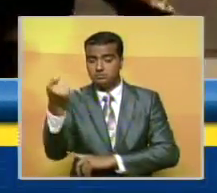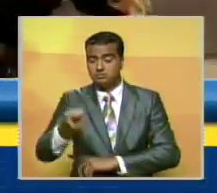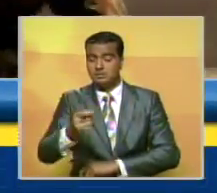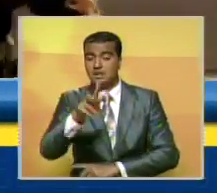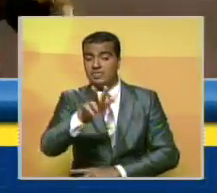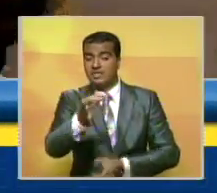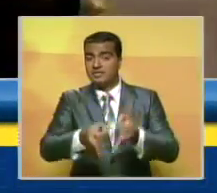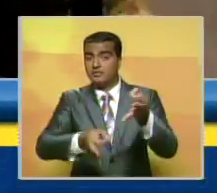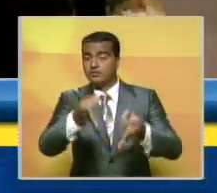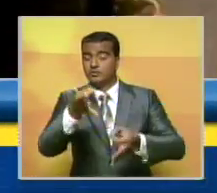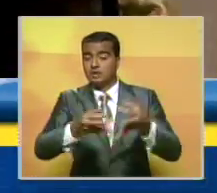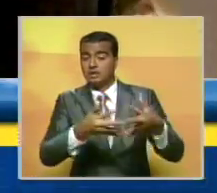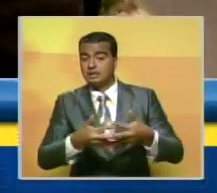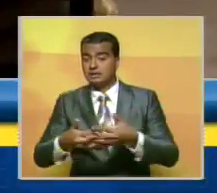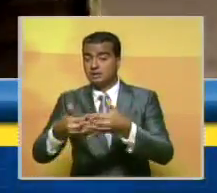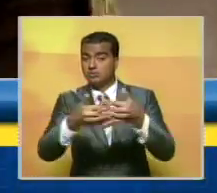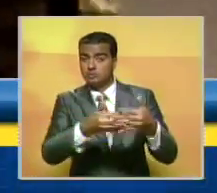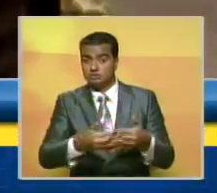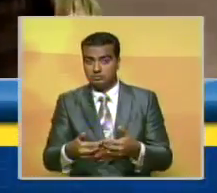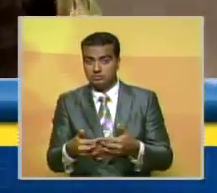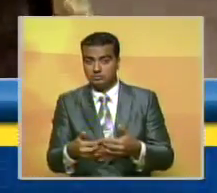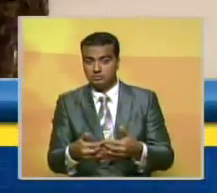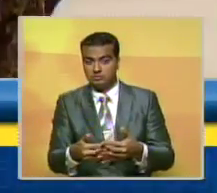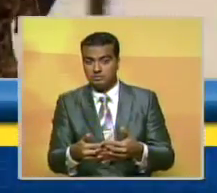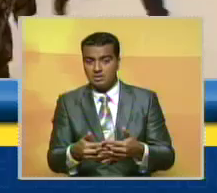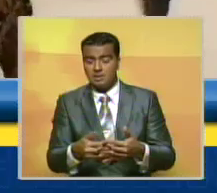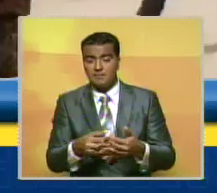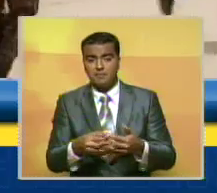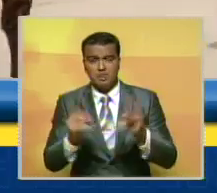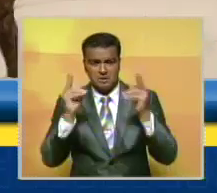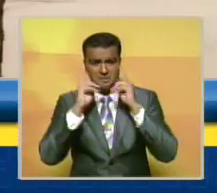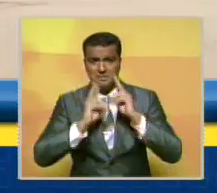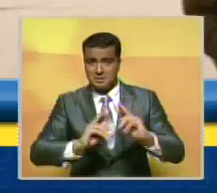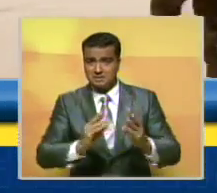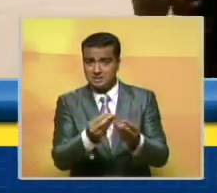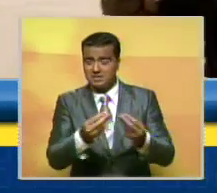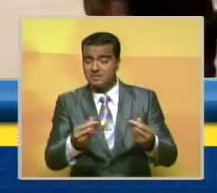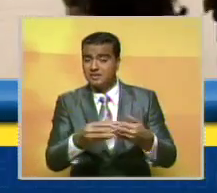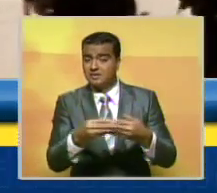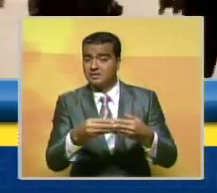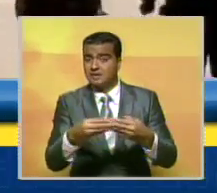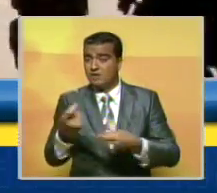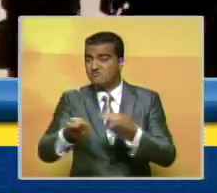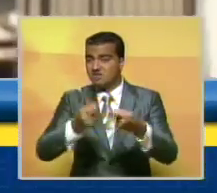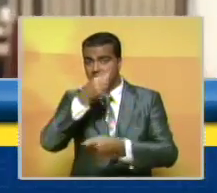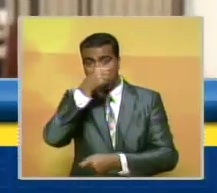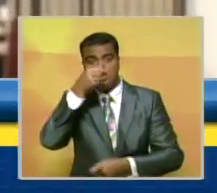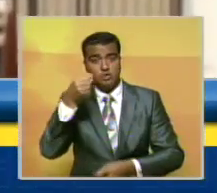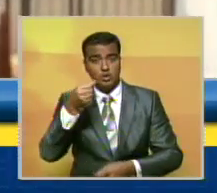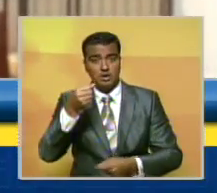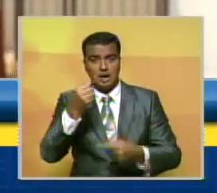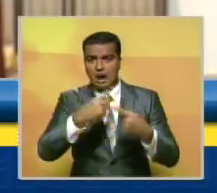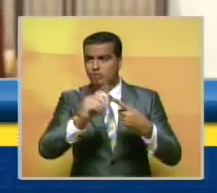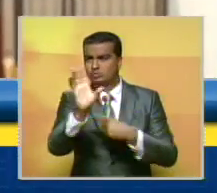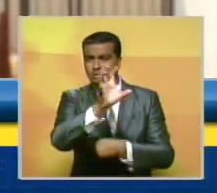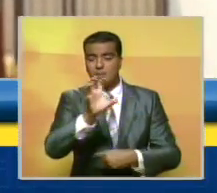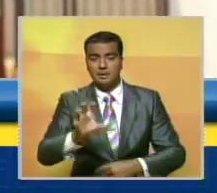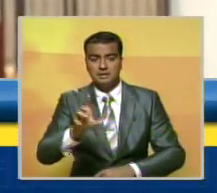3 tribunales federales de los Estados Unidos por blanquear dinero y conspirar para importar cocaína, heroína, marihuana